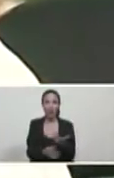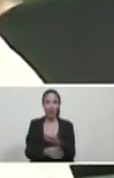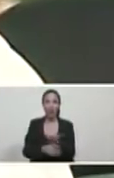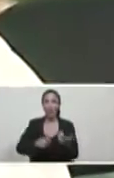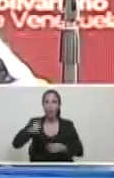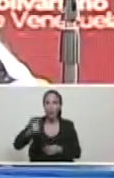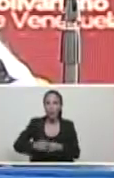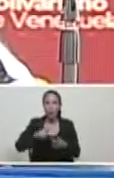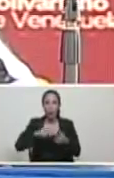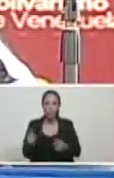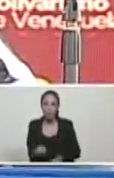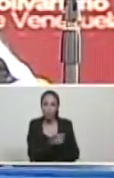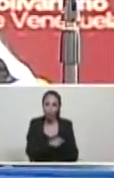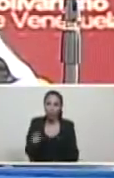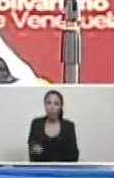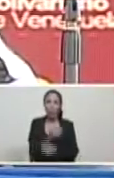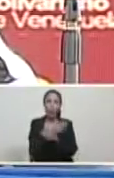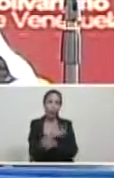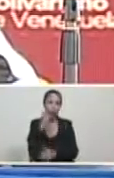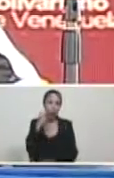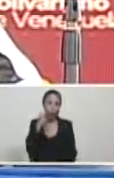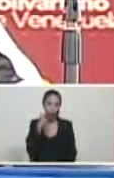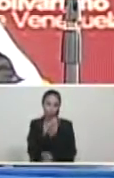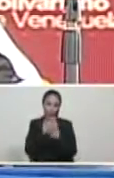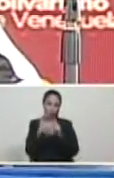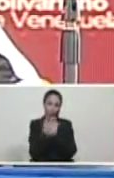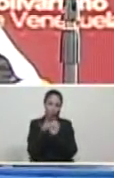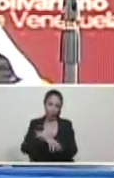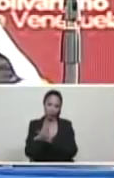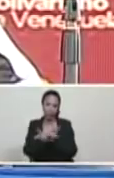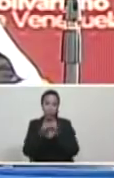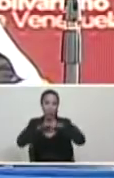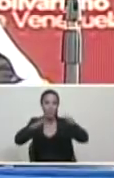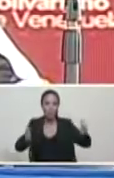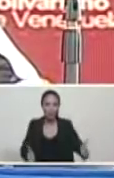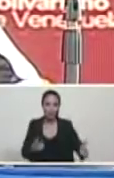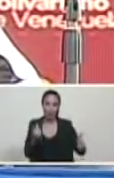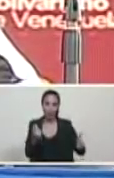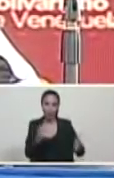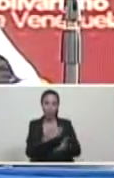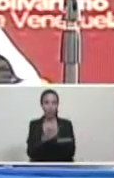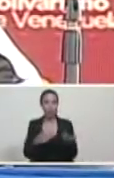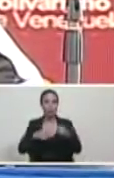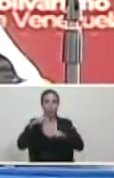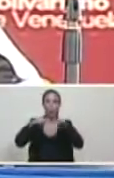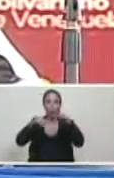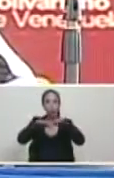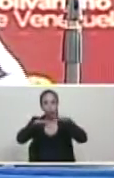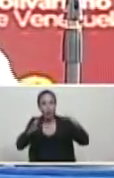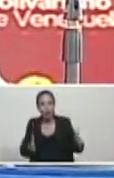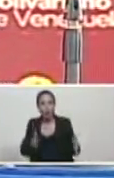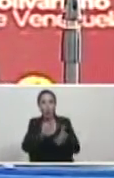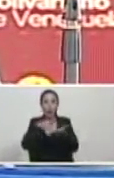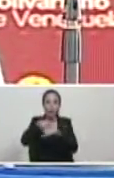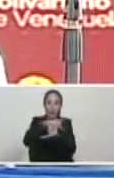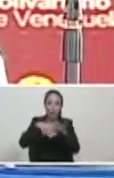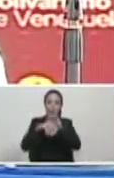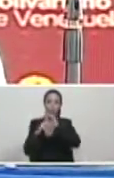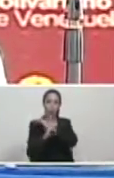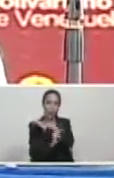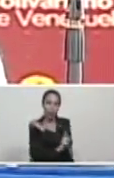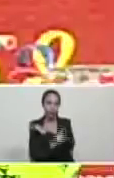de ping-pong, que bueno, en el barrio recibimos ping-pong, pero él tiene mesa, y creo que eso nos va al alcance en todo lo que estamos haciendo a nivel nacional. Muchas gracias, presidente.